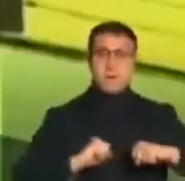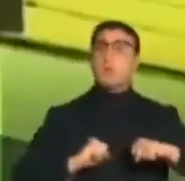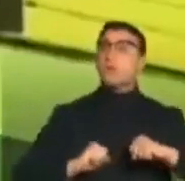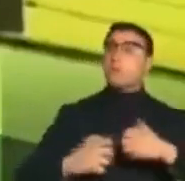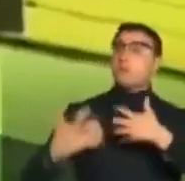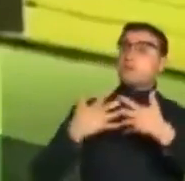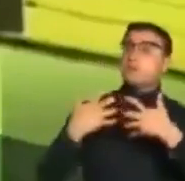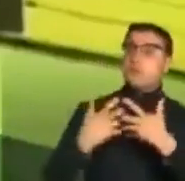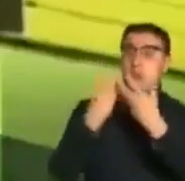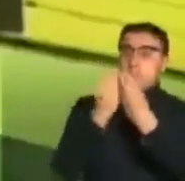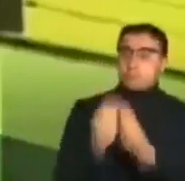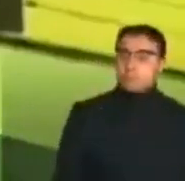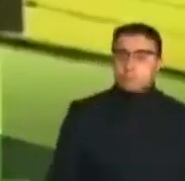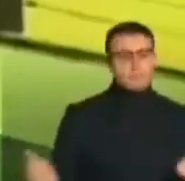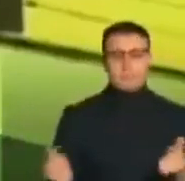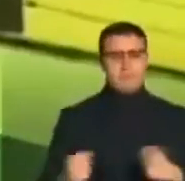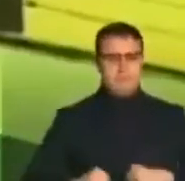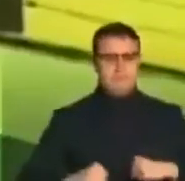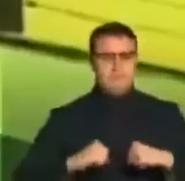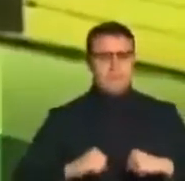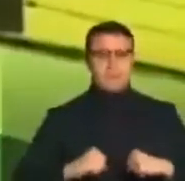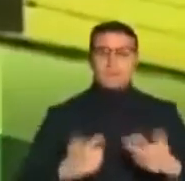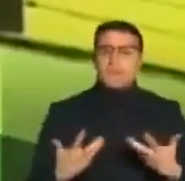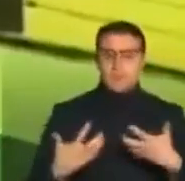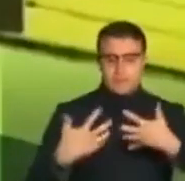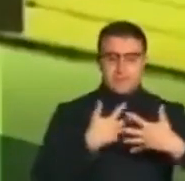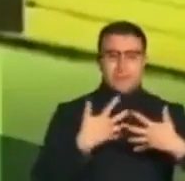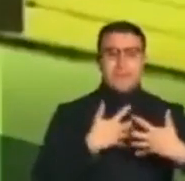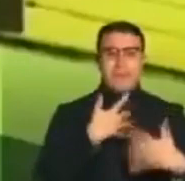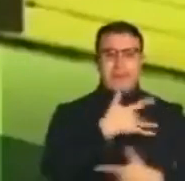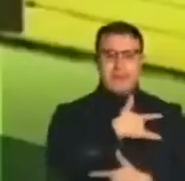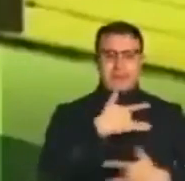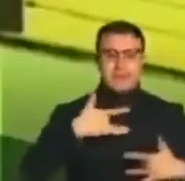acabar. Es un sistema de salud público,